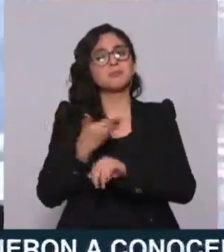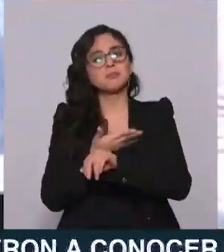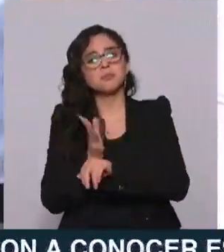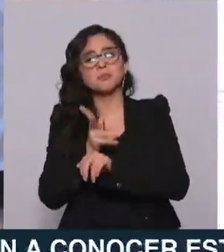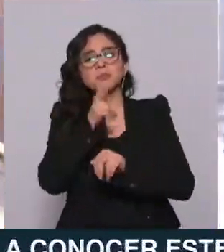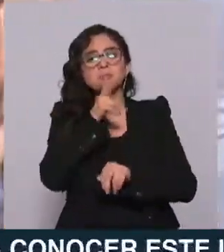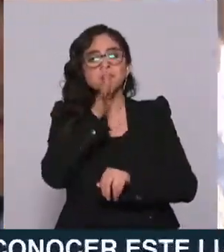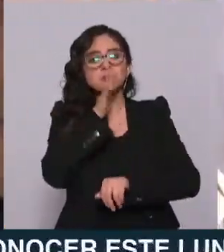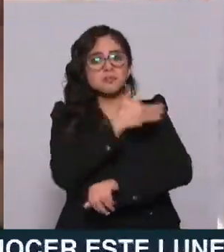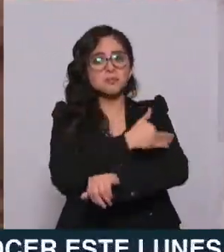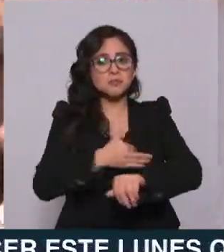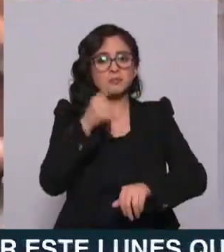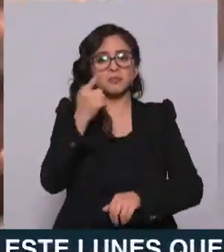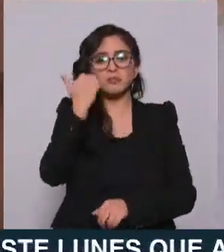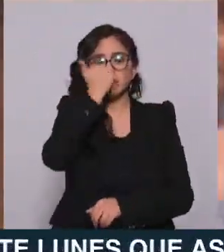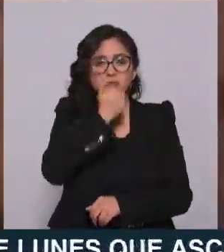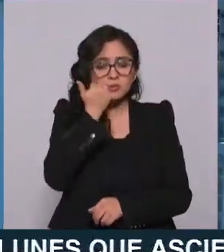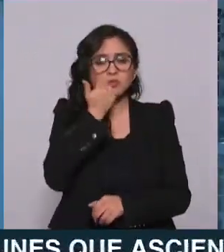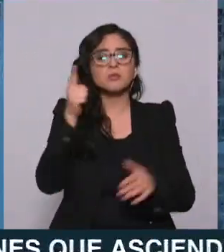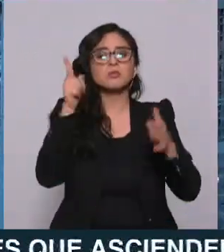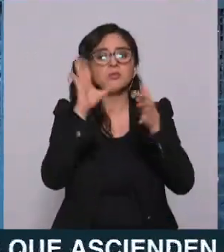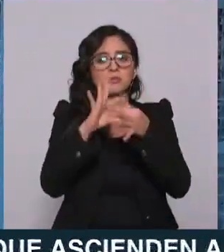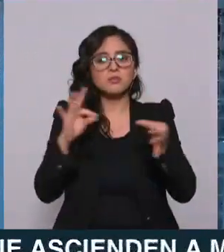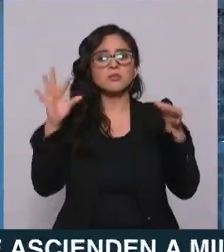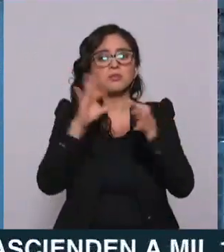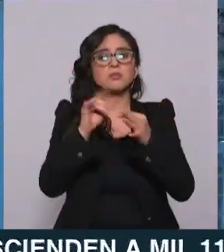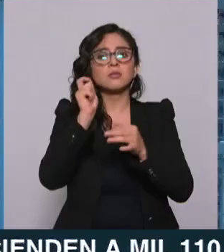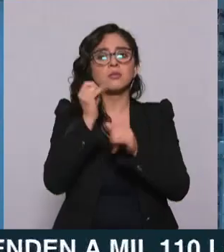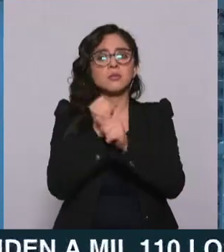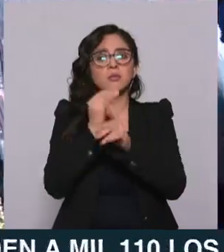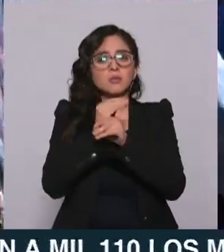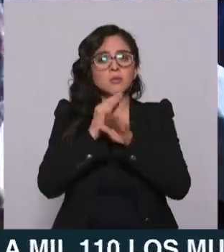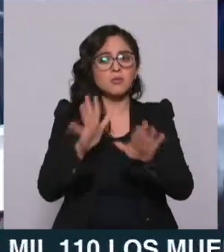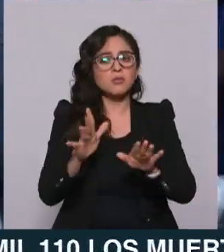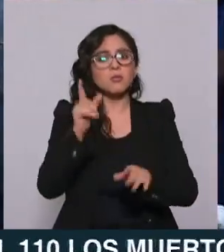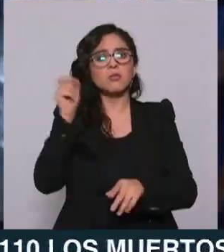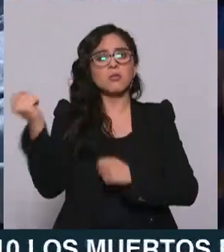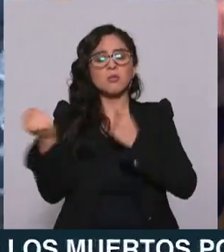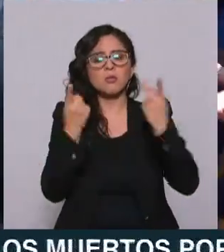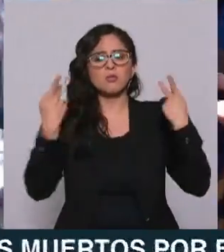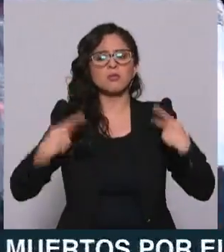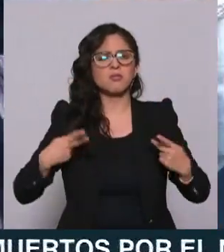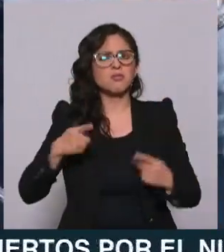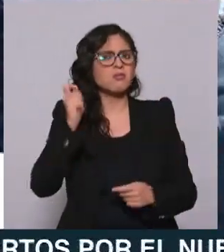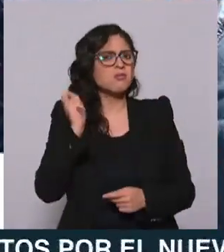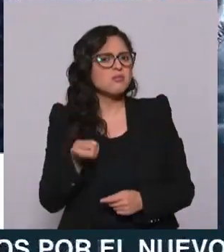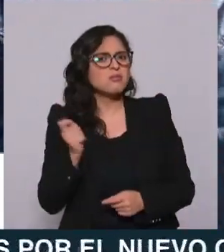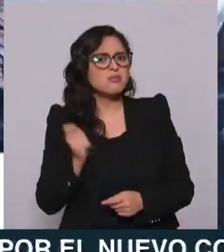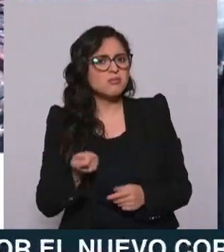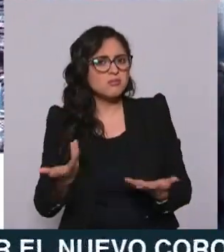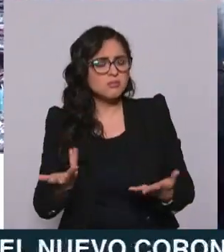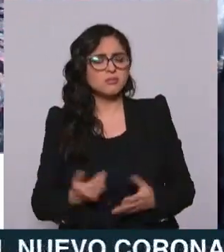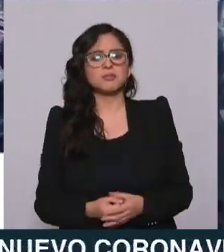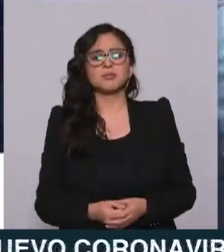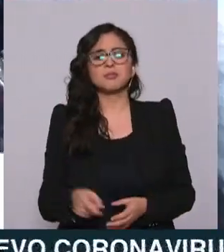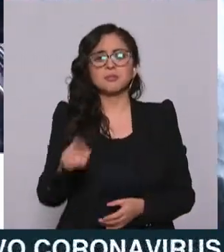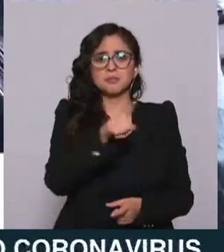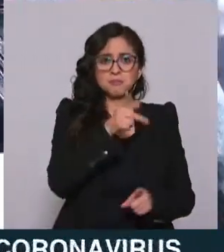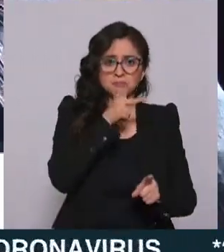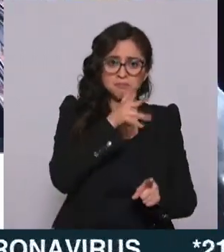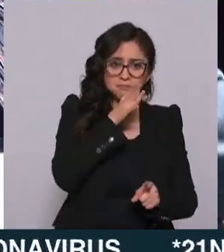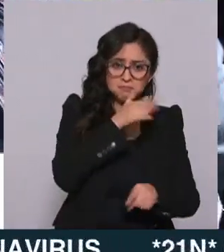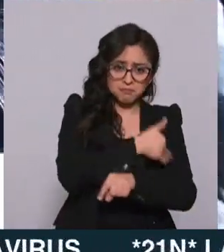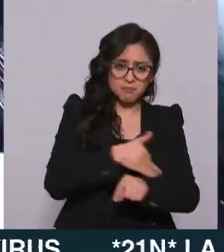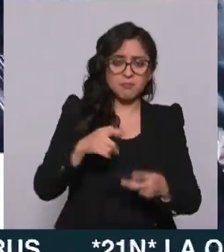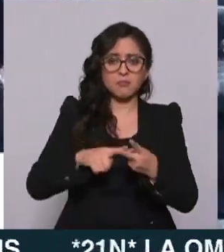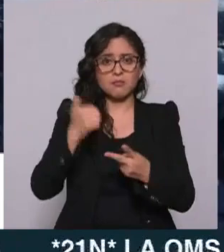y alumnos comenzaron a recibir información que encendió las alarmas. Entre los padres de familia y alumnos que sí quieren clases,